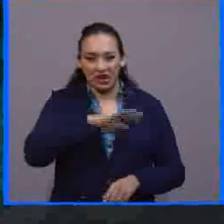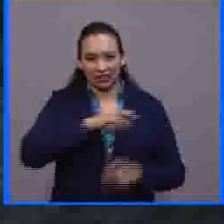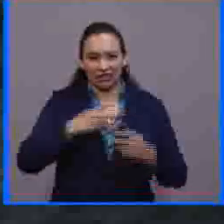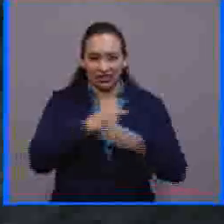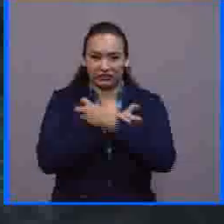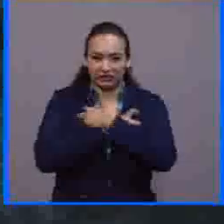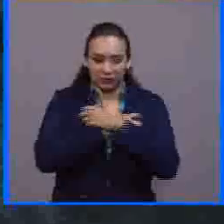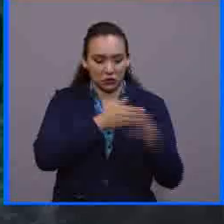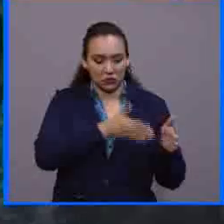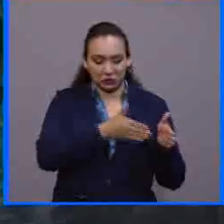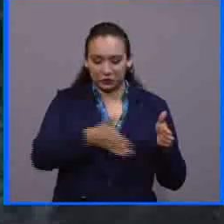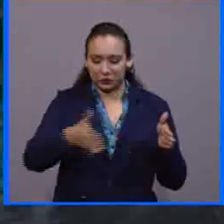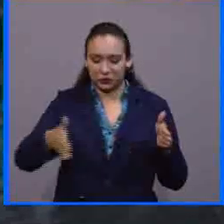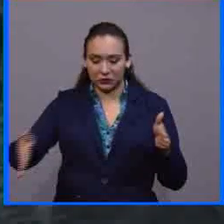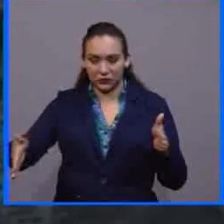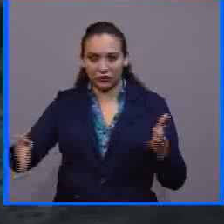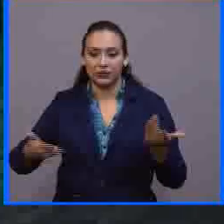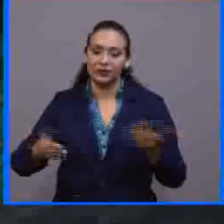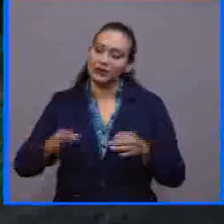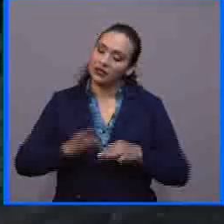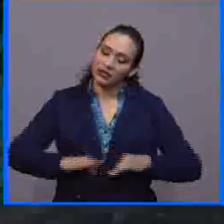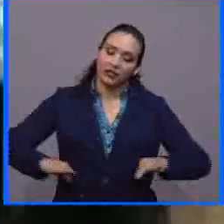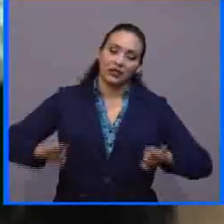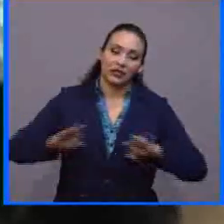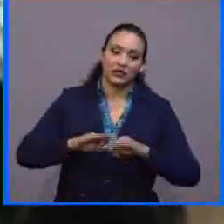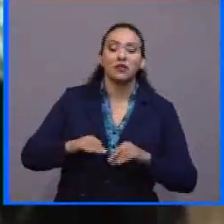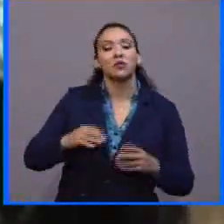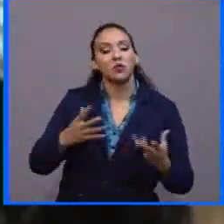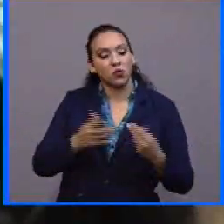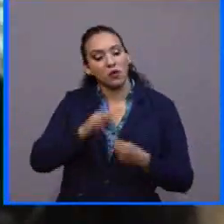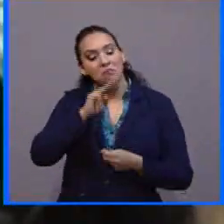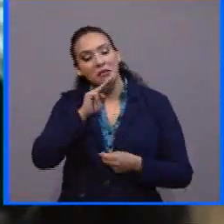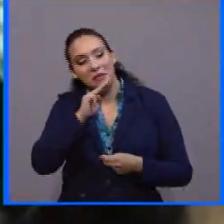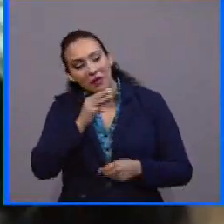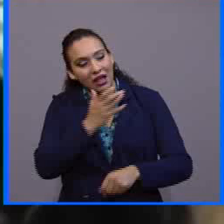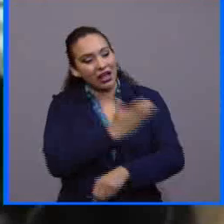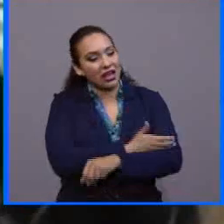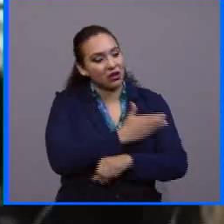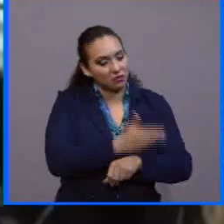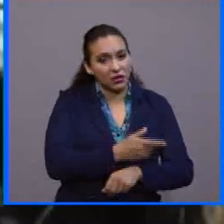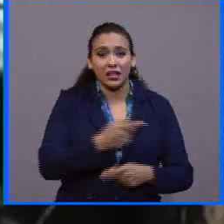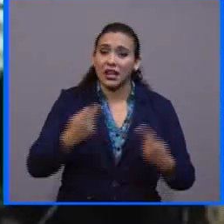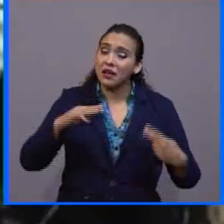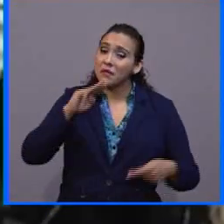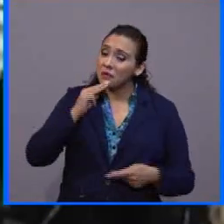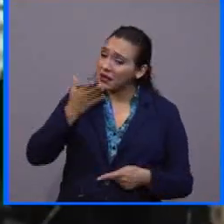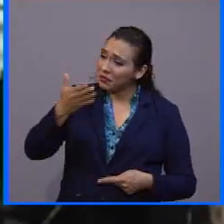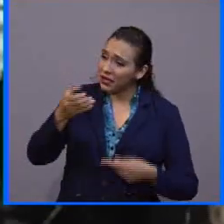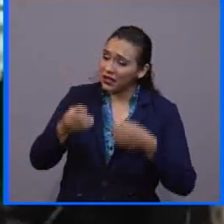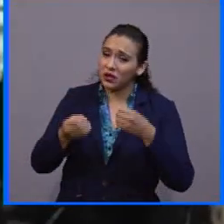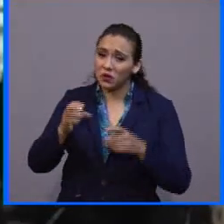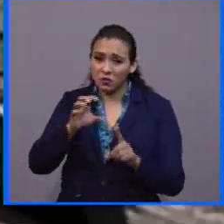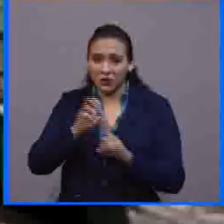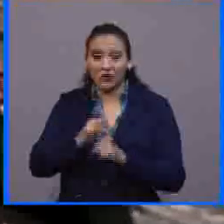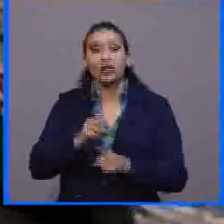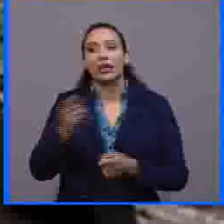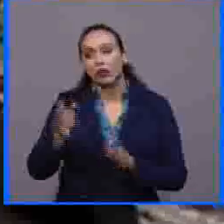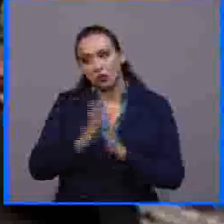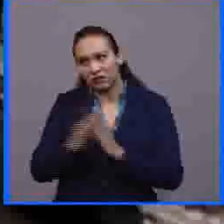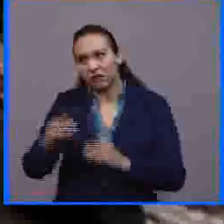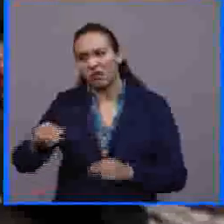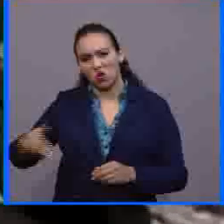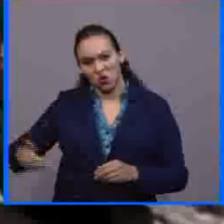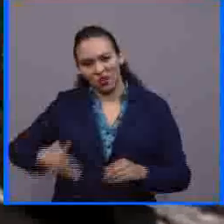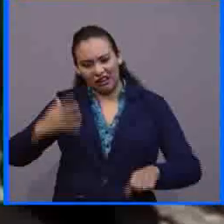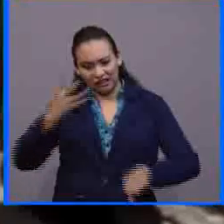resulta fundamental seguir acompañando a los colectivos de madres buscadoras que exigen justicia y la reparación del daño. La